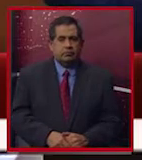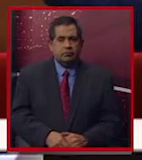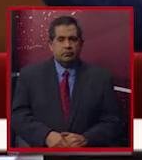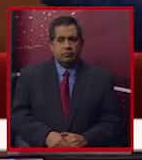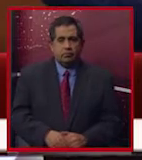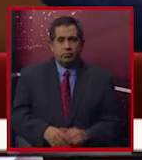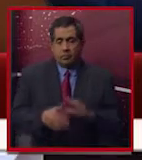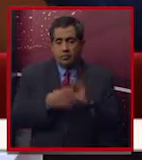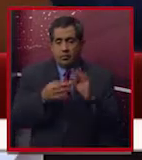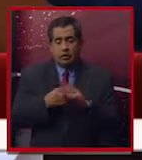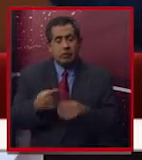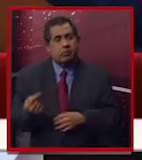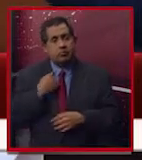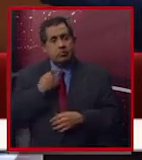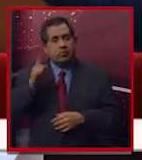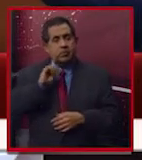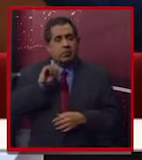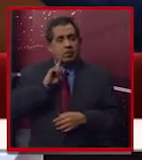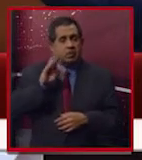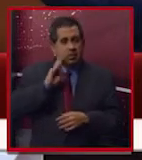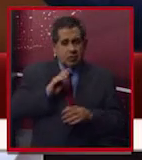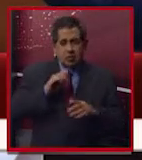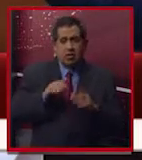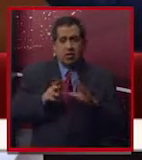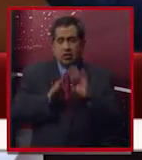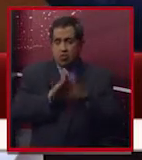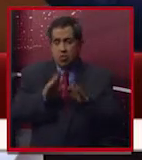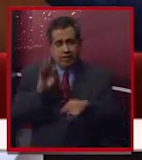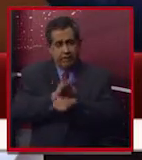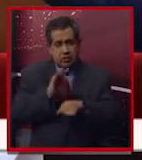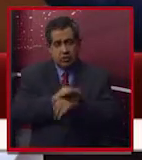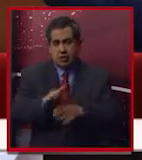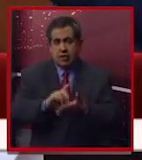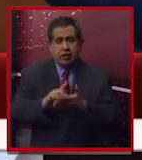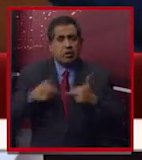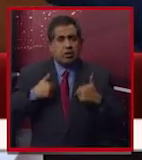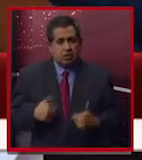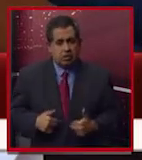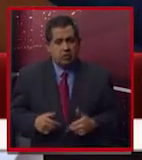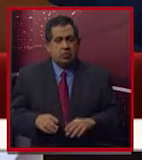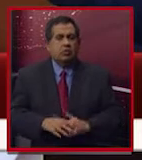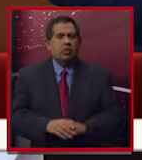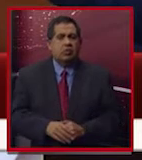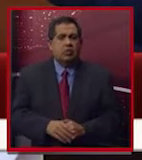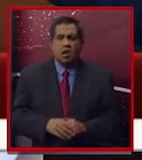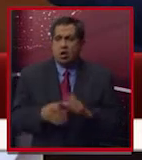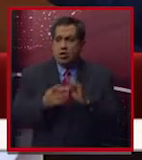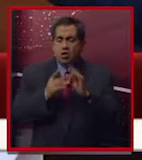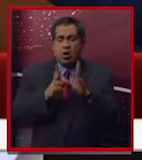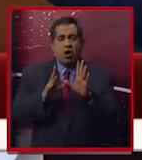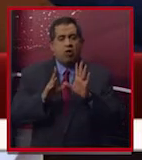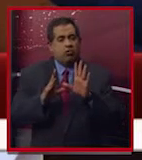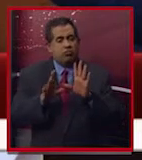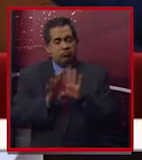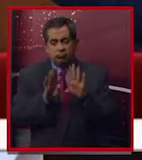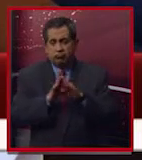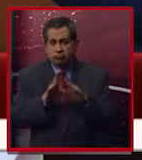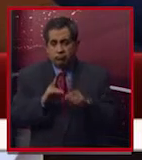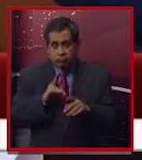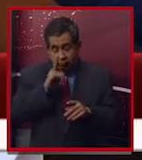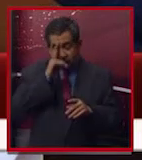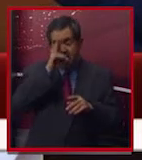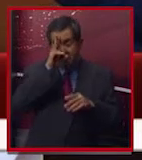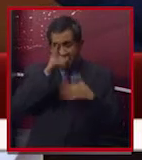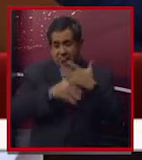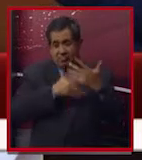El feminicidio, el ataque a periodistas y defensores de derechos humanos, la violencia en